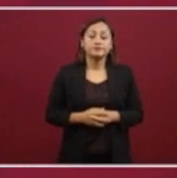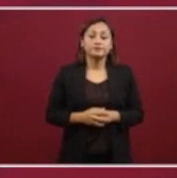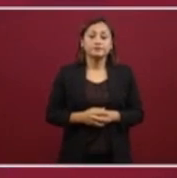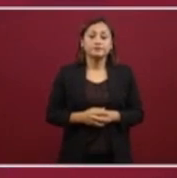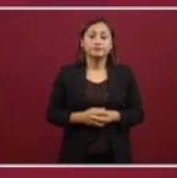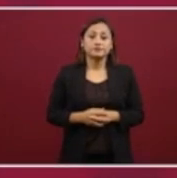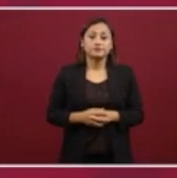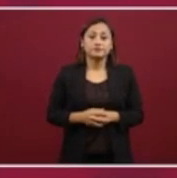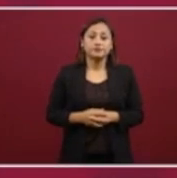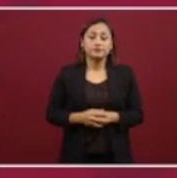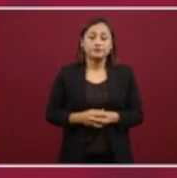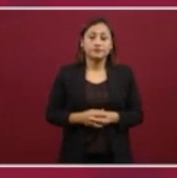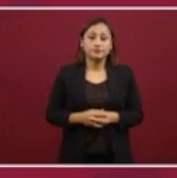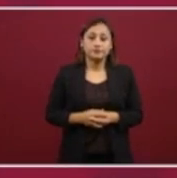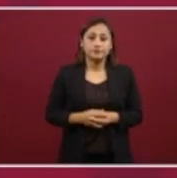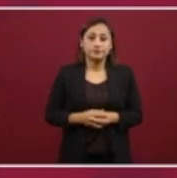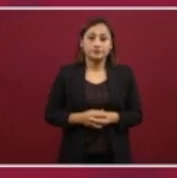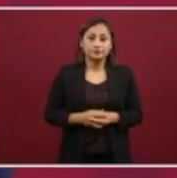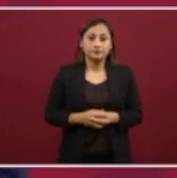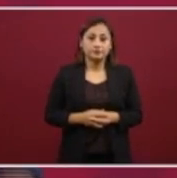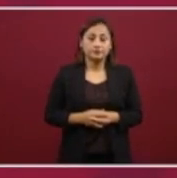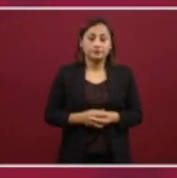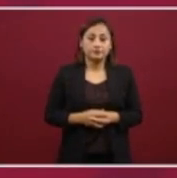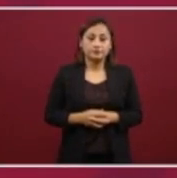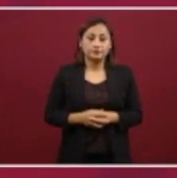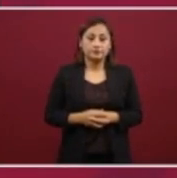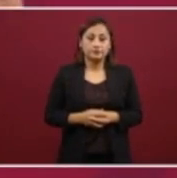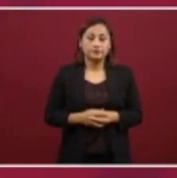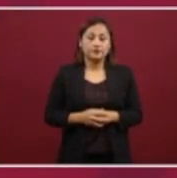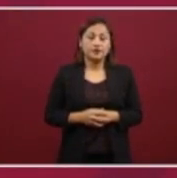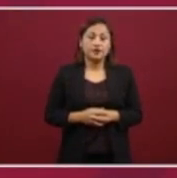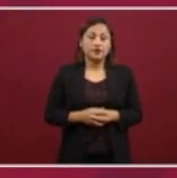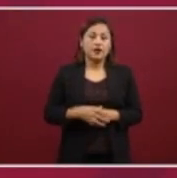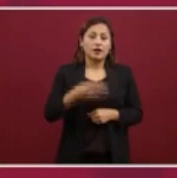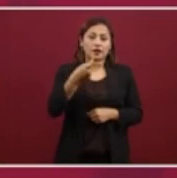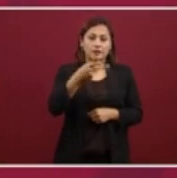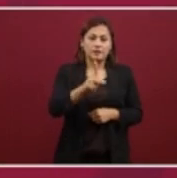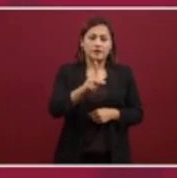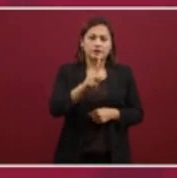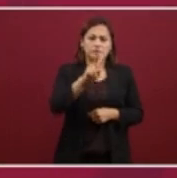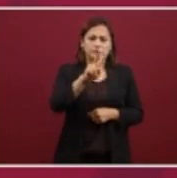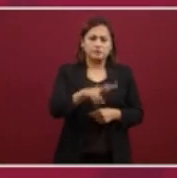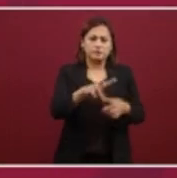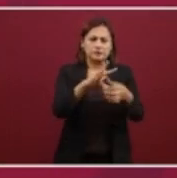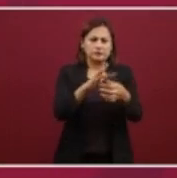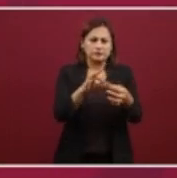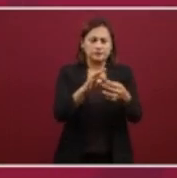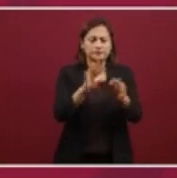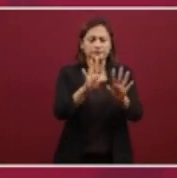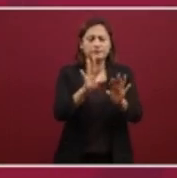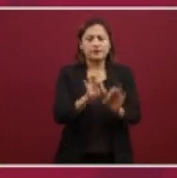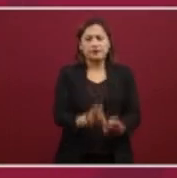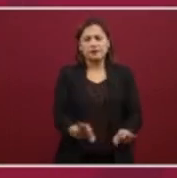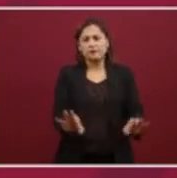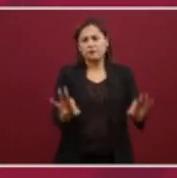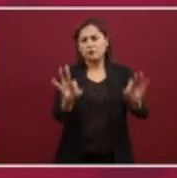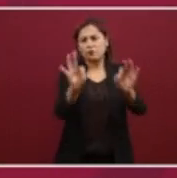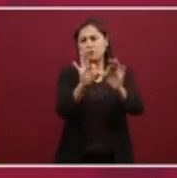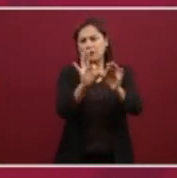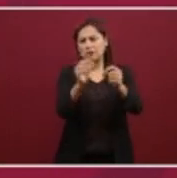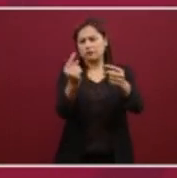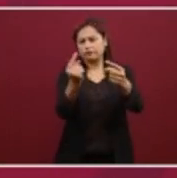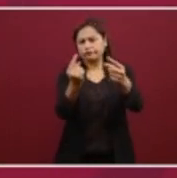que se conozca todo. Ahora hay un